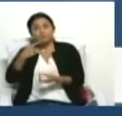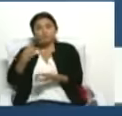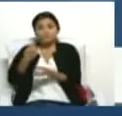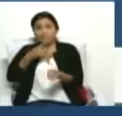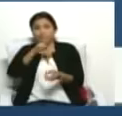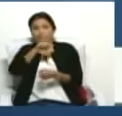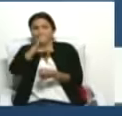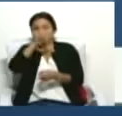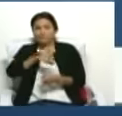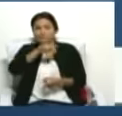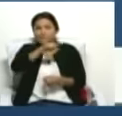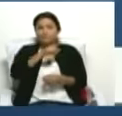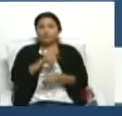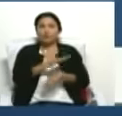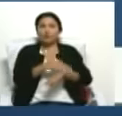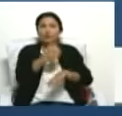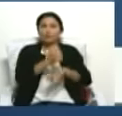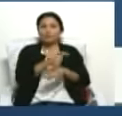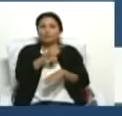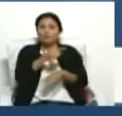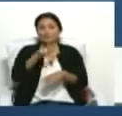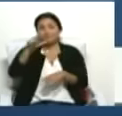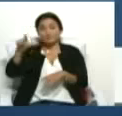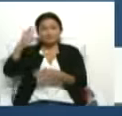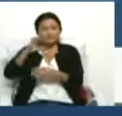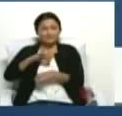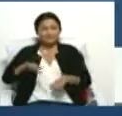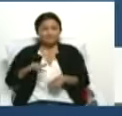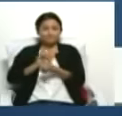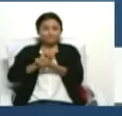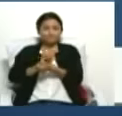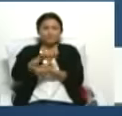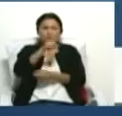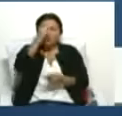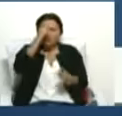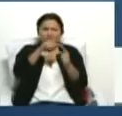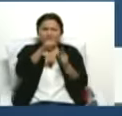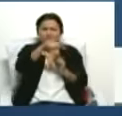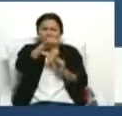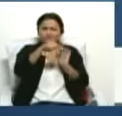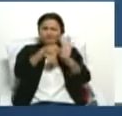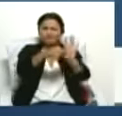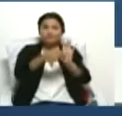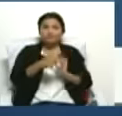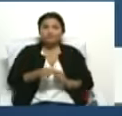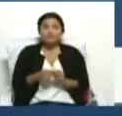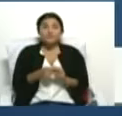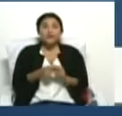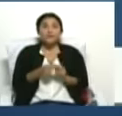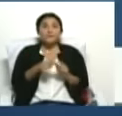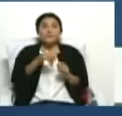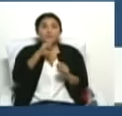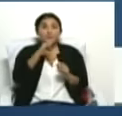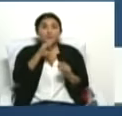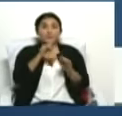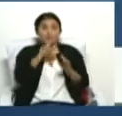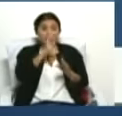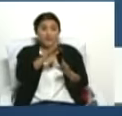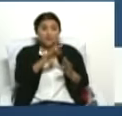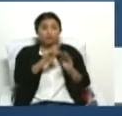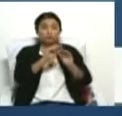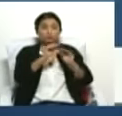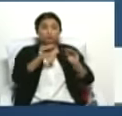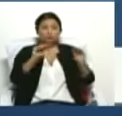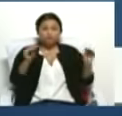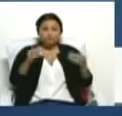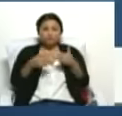por los militares detenidos, la cual era su misión en la operación comunicar en tiempo real los